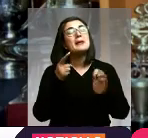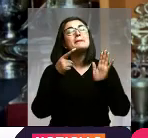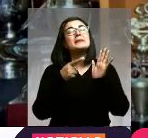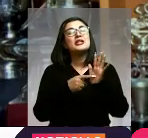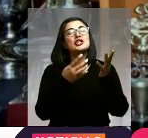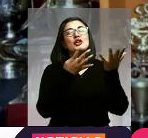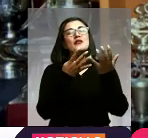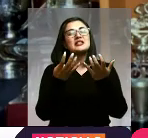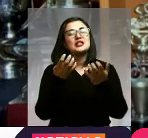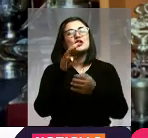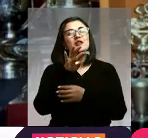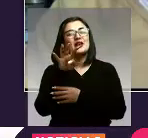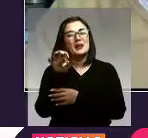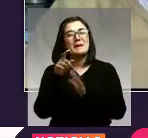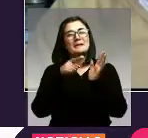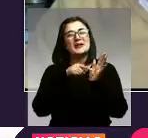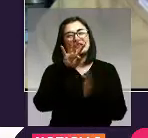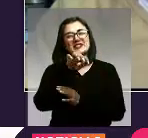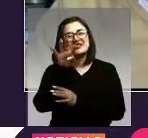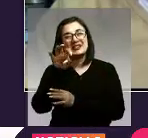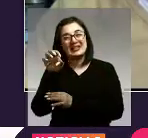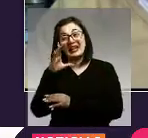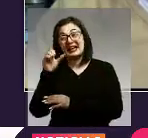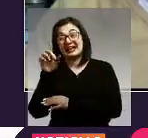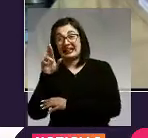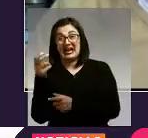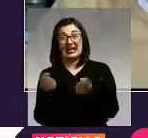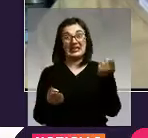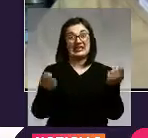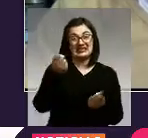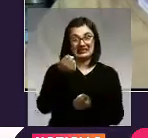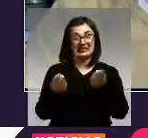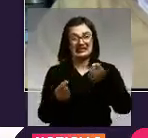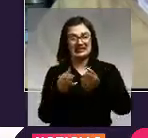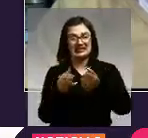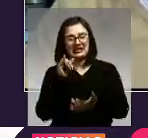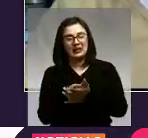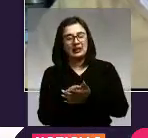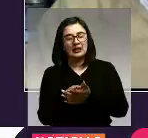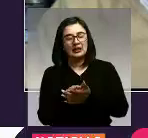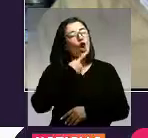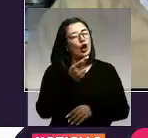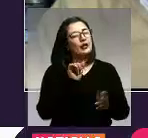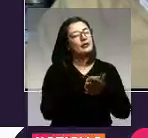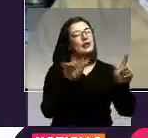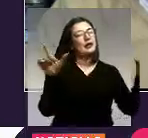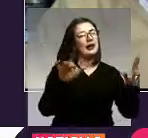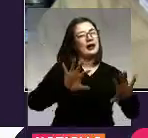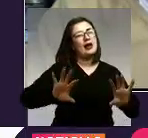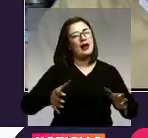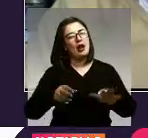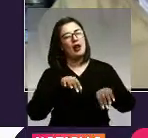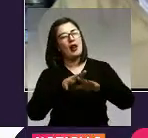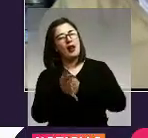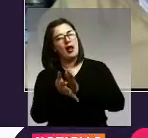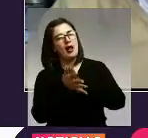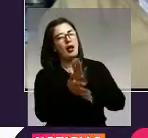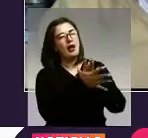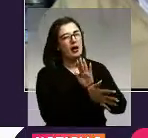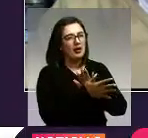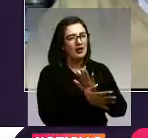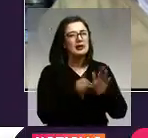1999 de la CAR, y después tuvimos la oportunidad también en una transmisión que fue radio y televisión de acompañarlo en su victoria en las 500